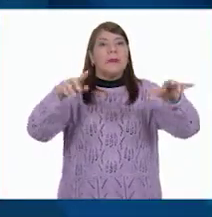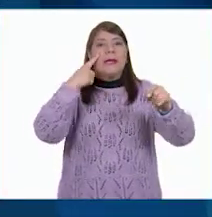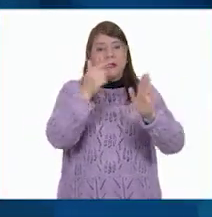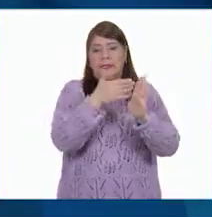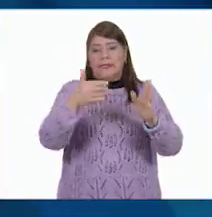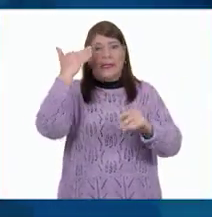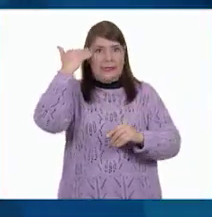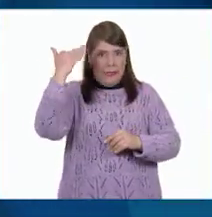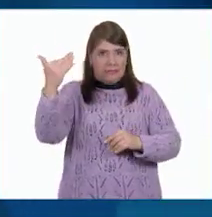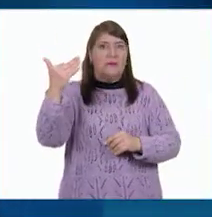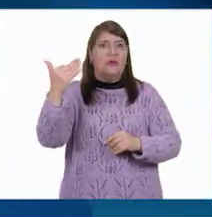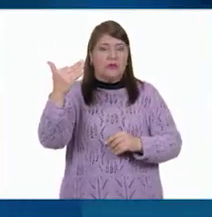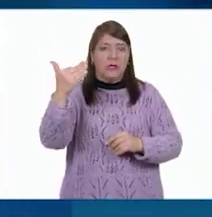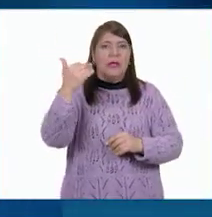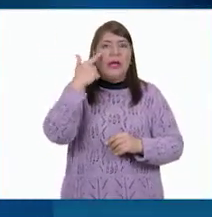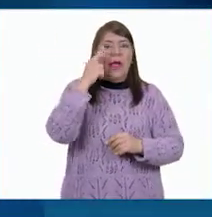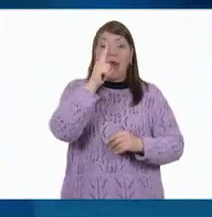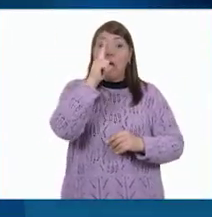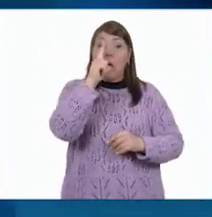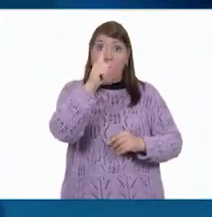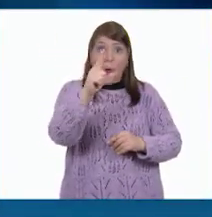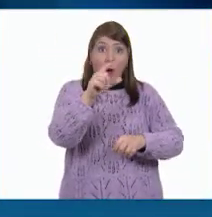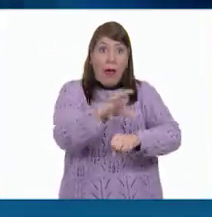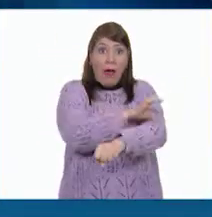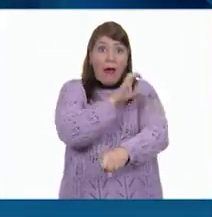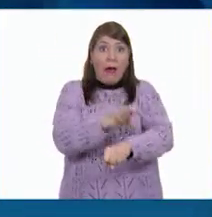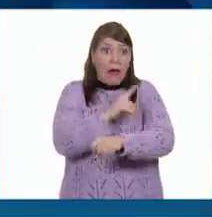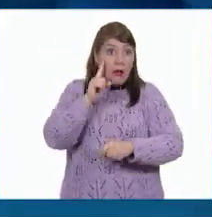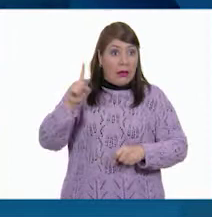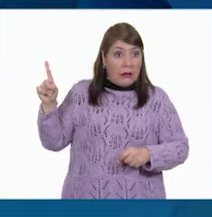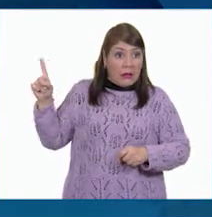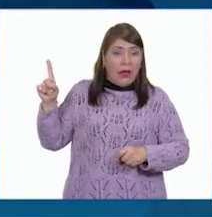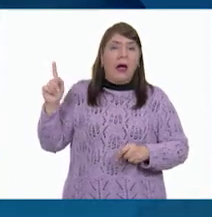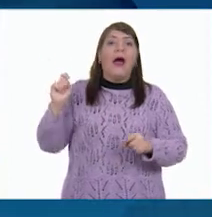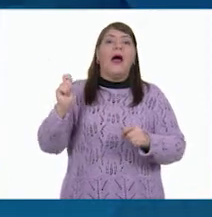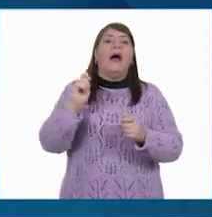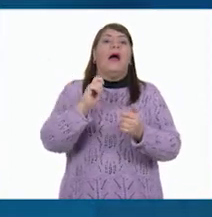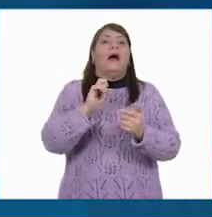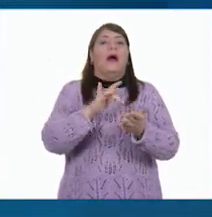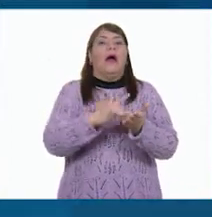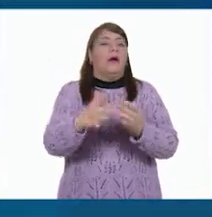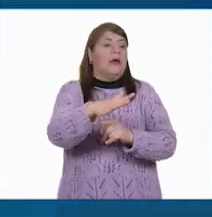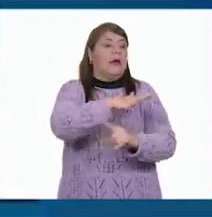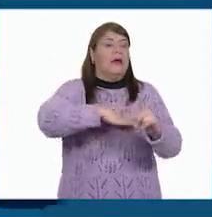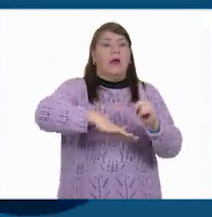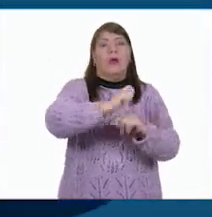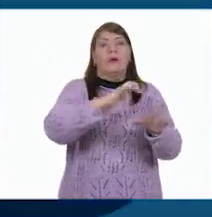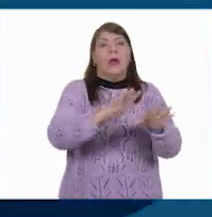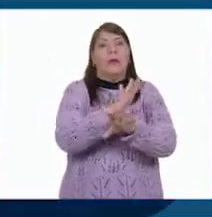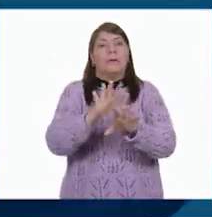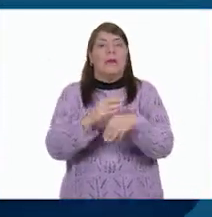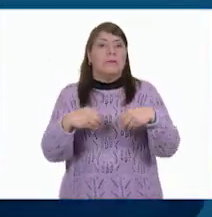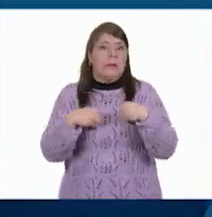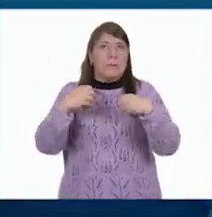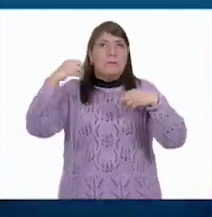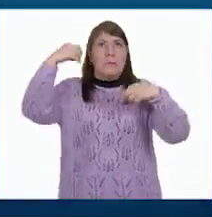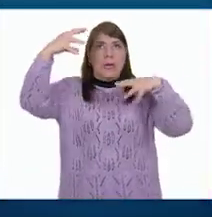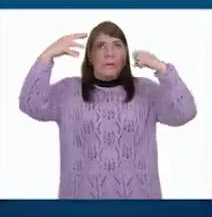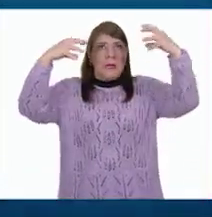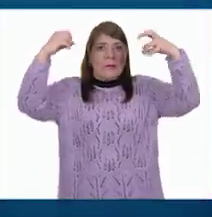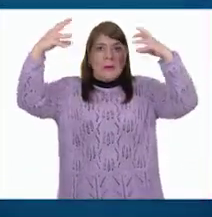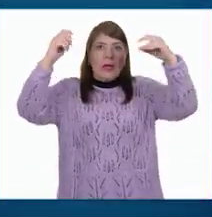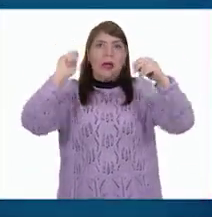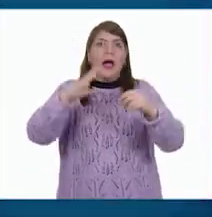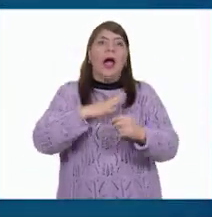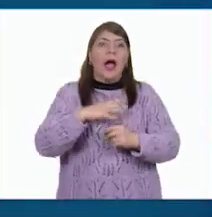periodo. La luz eléctrica fue una innovación que cambió completamente la vida de las personas. Gracias al alumbrado público, la